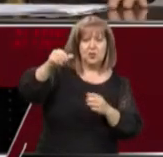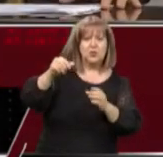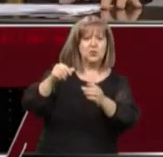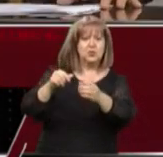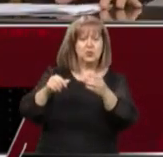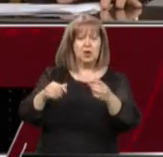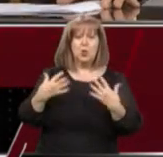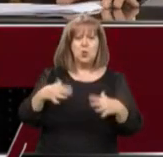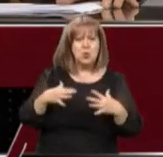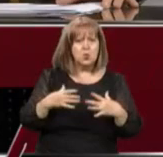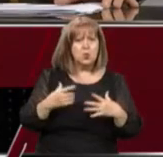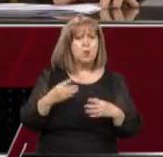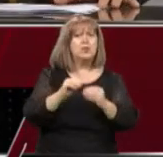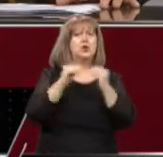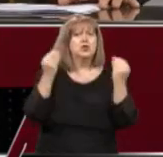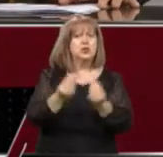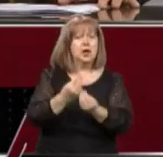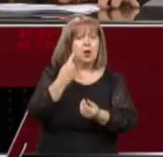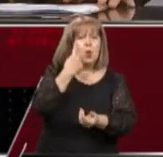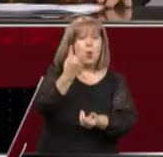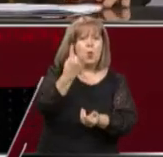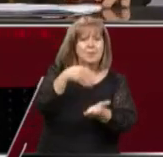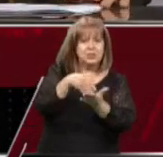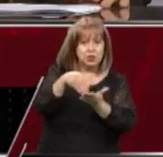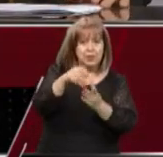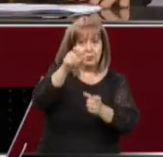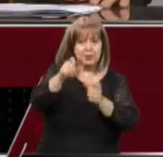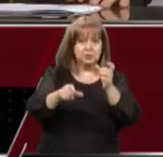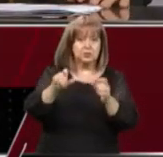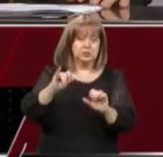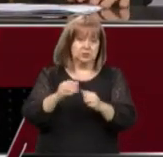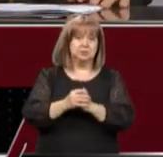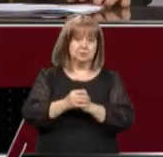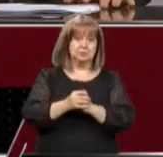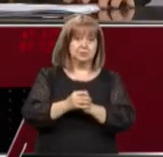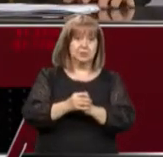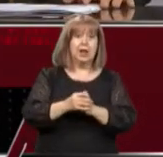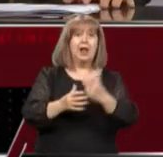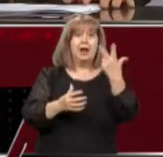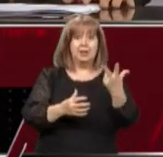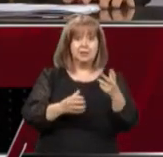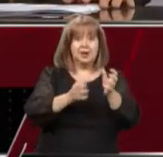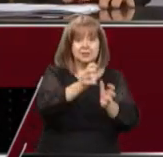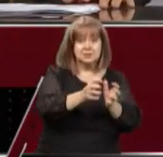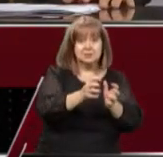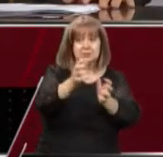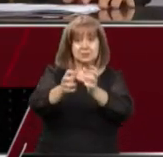a casi un millón de personas si hablamos del Gran Mendoza las Tres plantas separaron